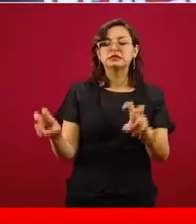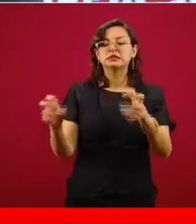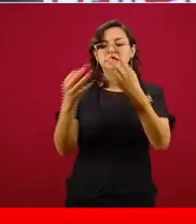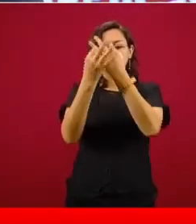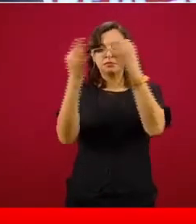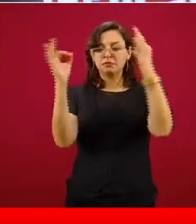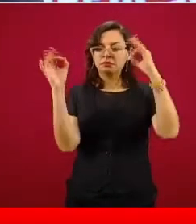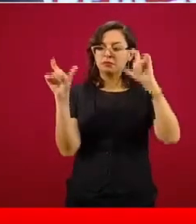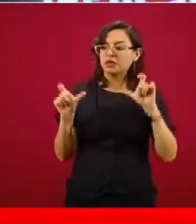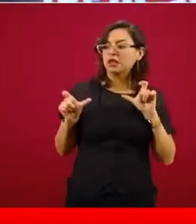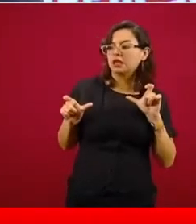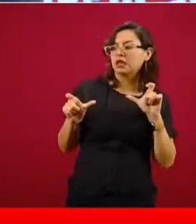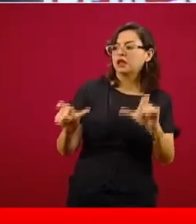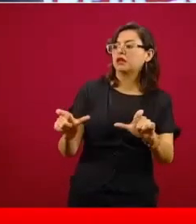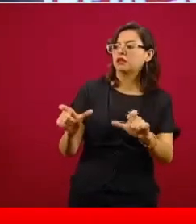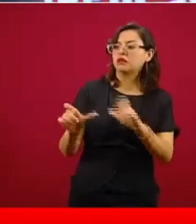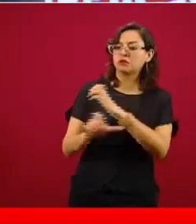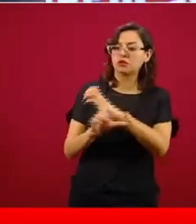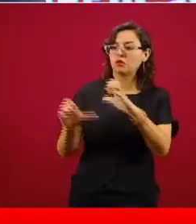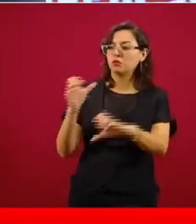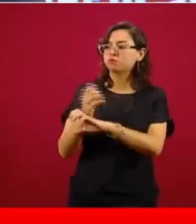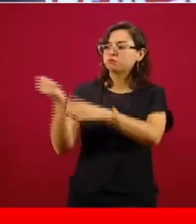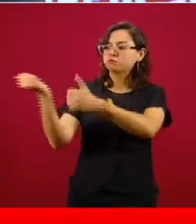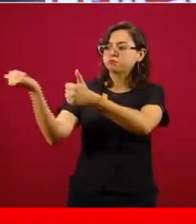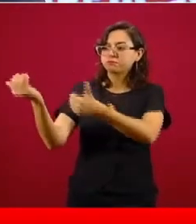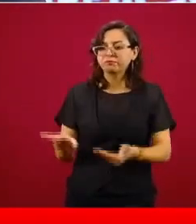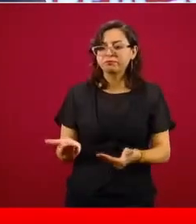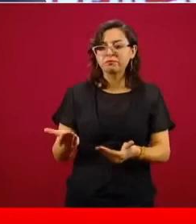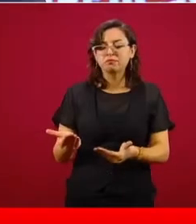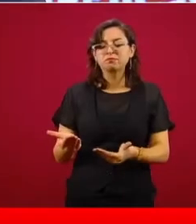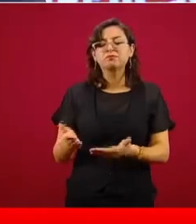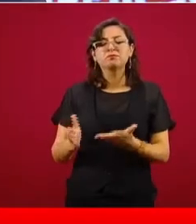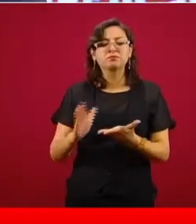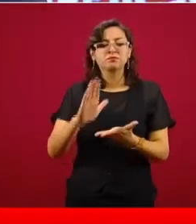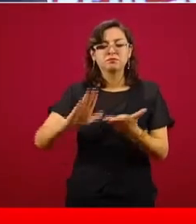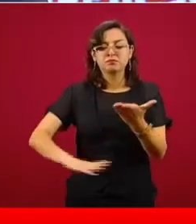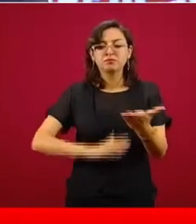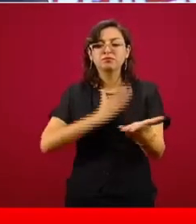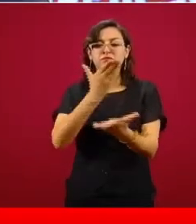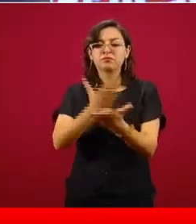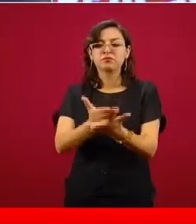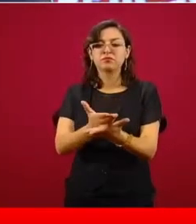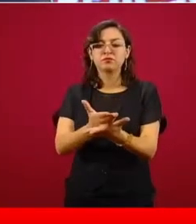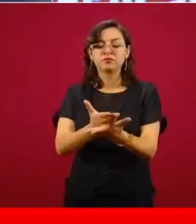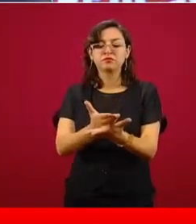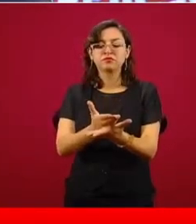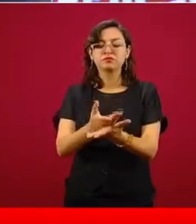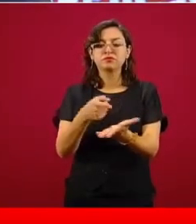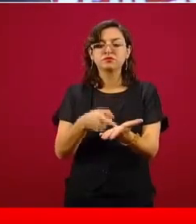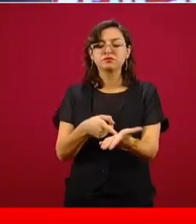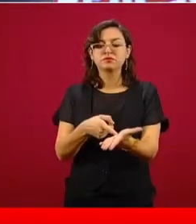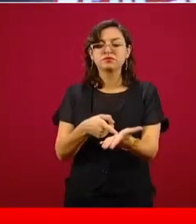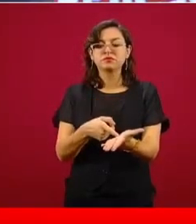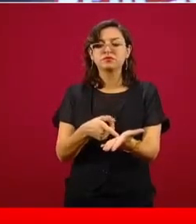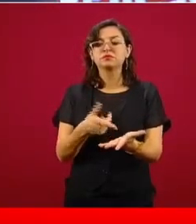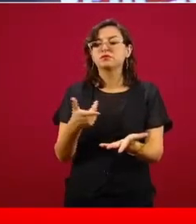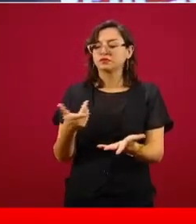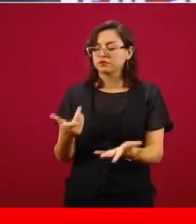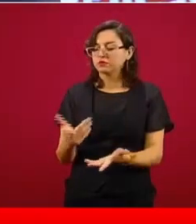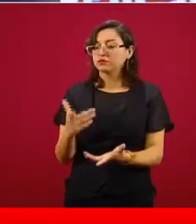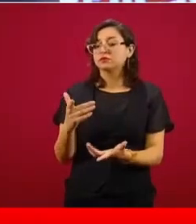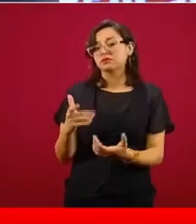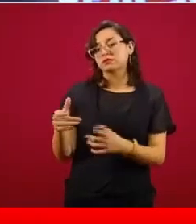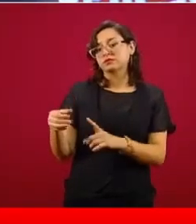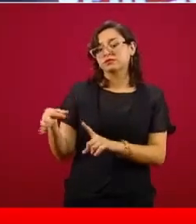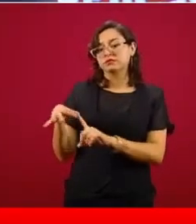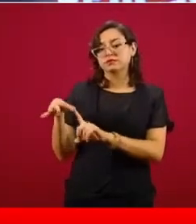Tratamos ese tema y se presentó a Horacio Duarte,